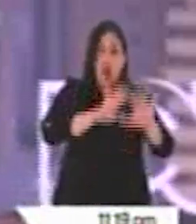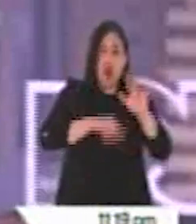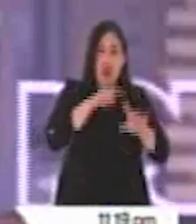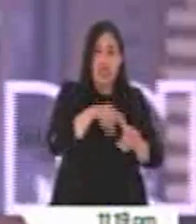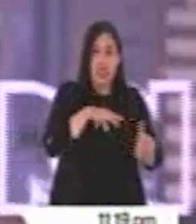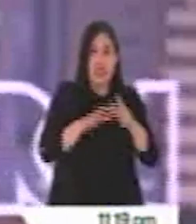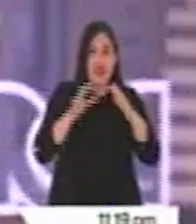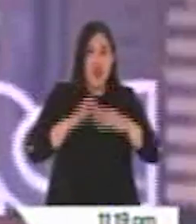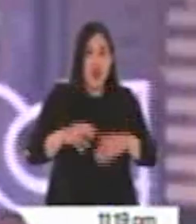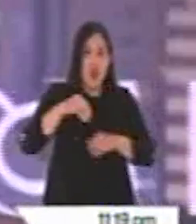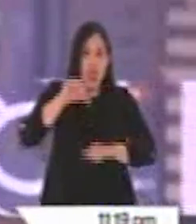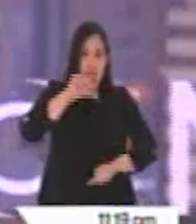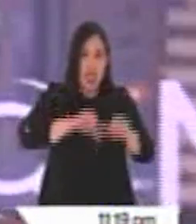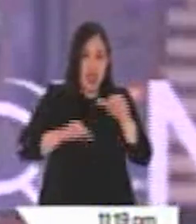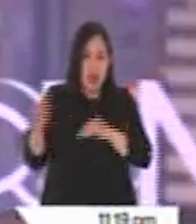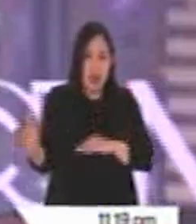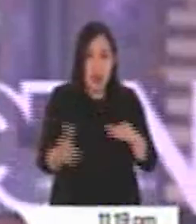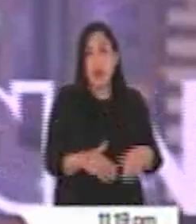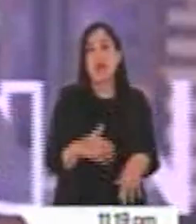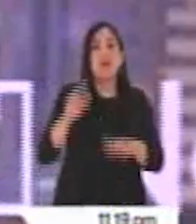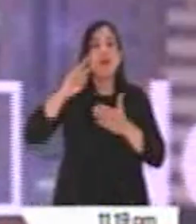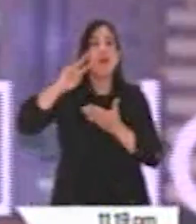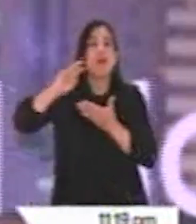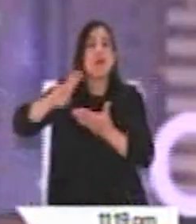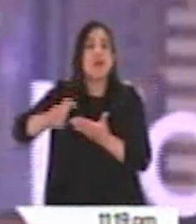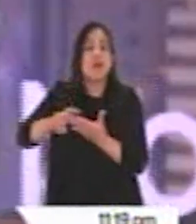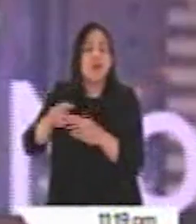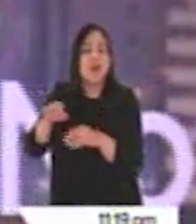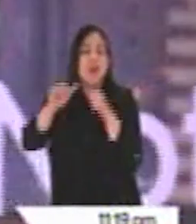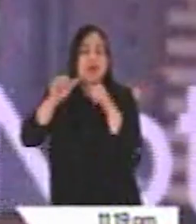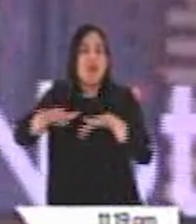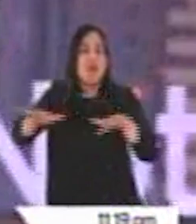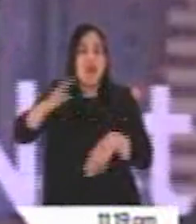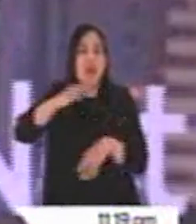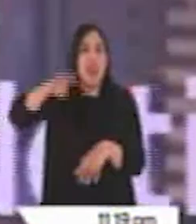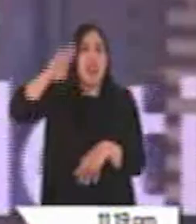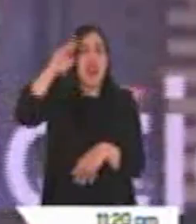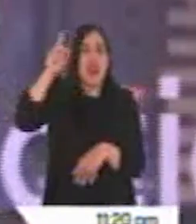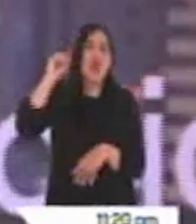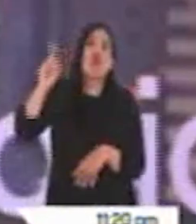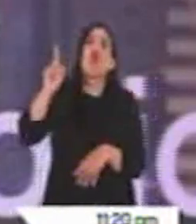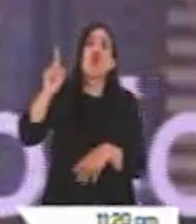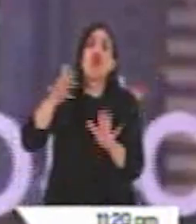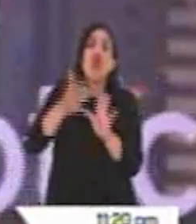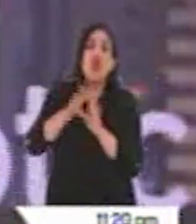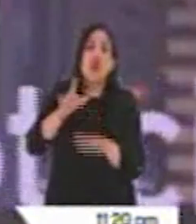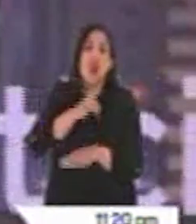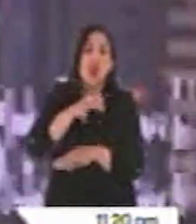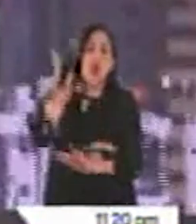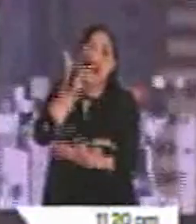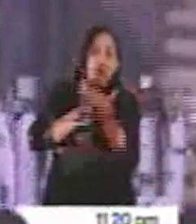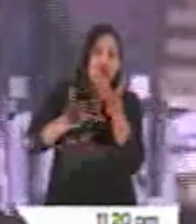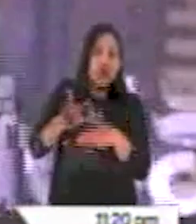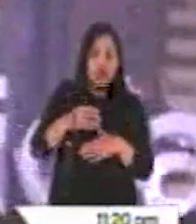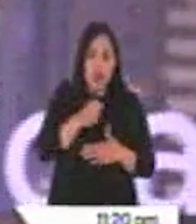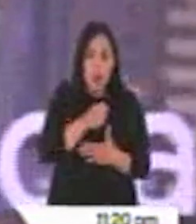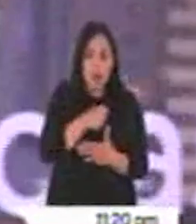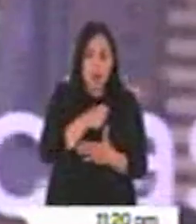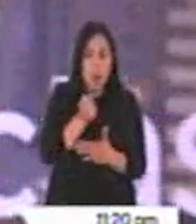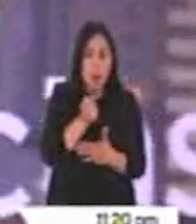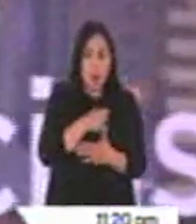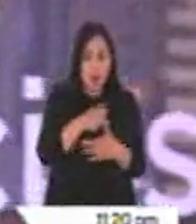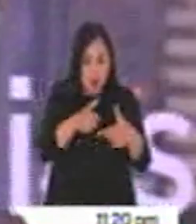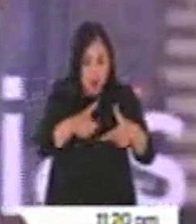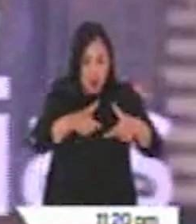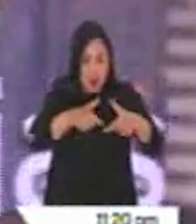un importante avance científico fue presentado en Medellín investigadores de la universidad pontificia bolivariana crearon un parche cardíaco que puede